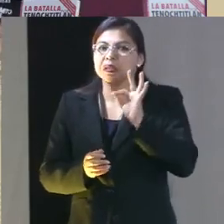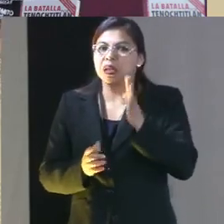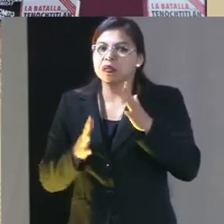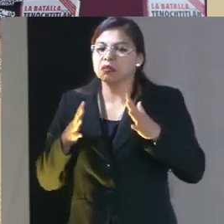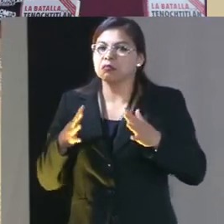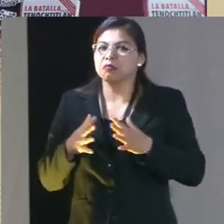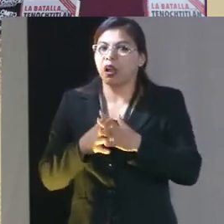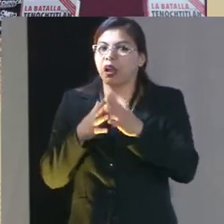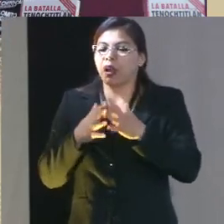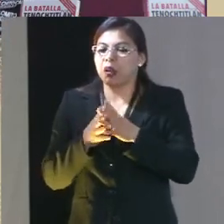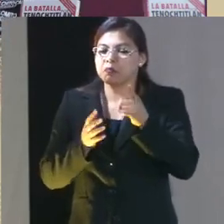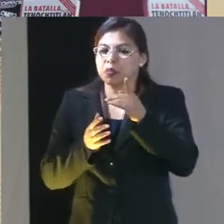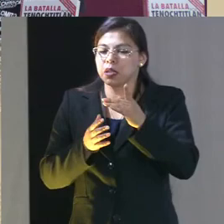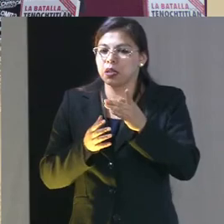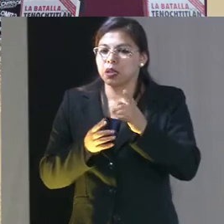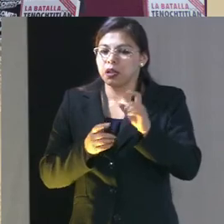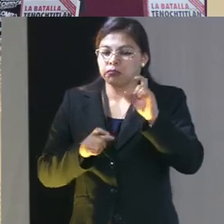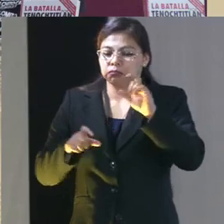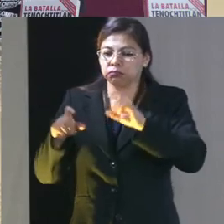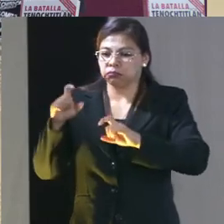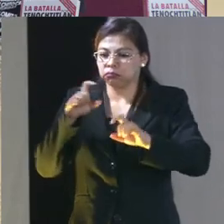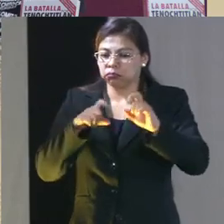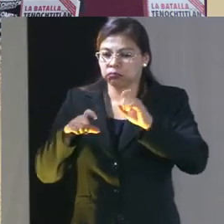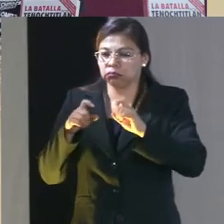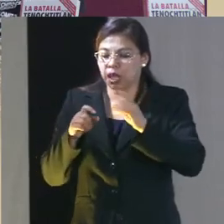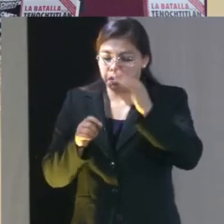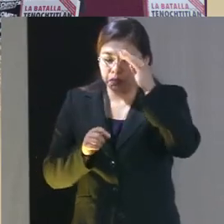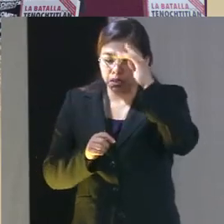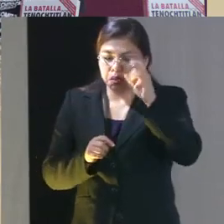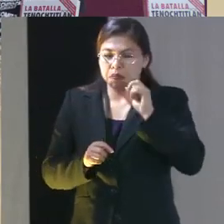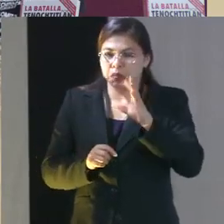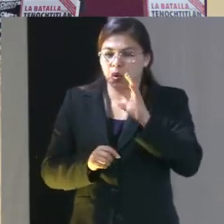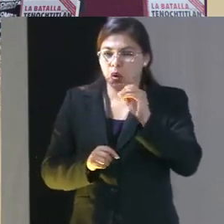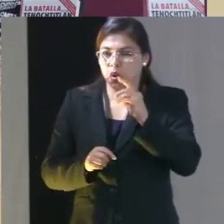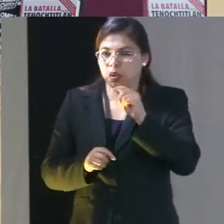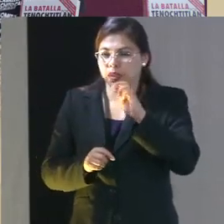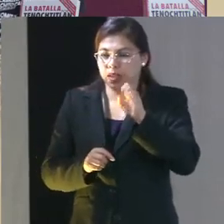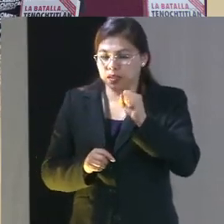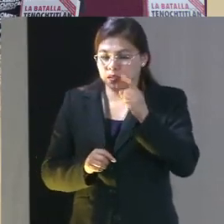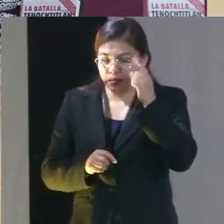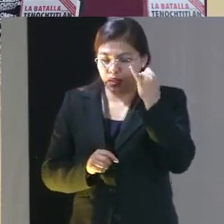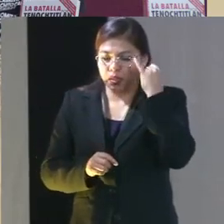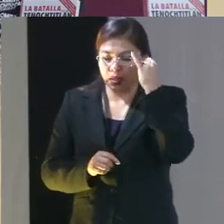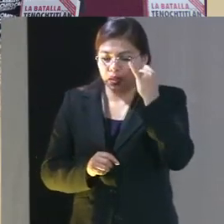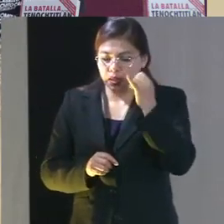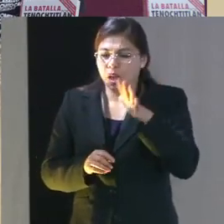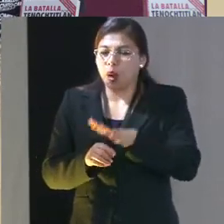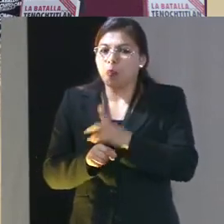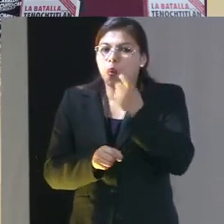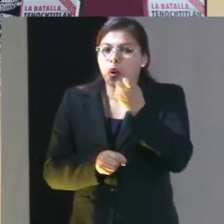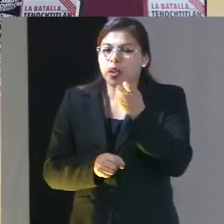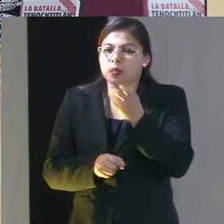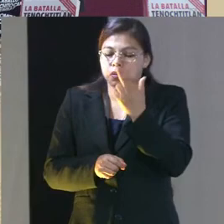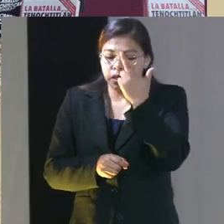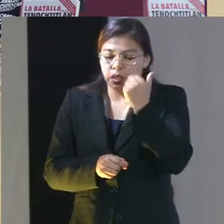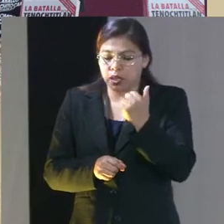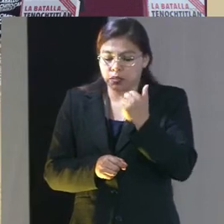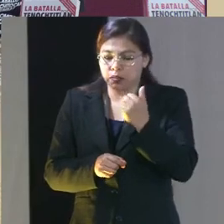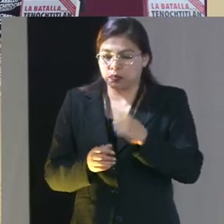bioquímica premeditada por parte de Cortés, y que por eso fue la razón